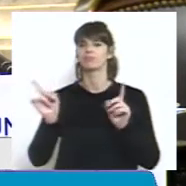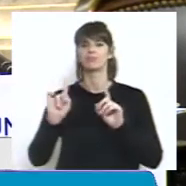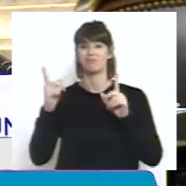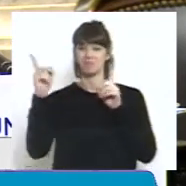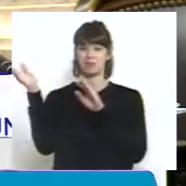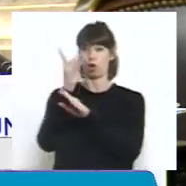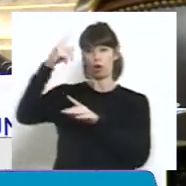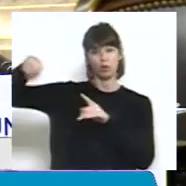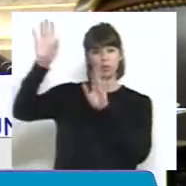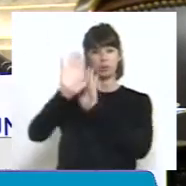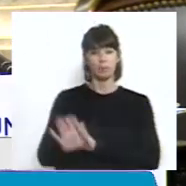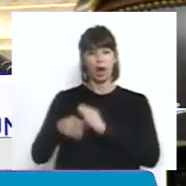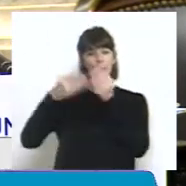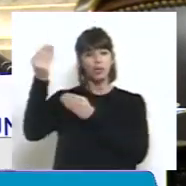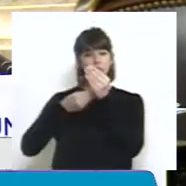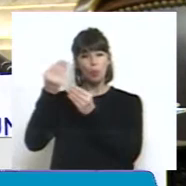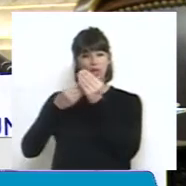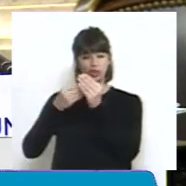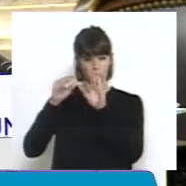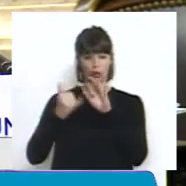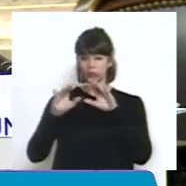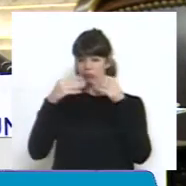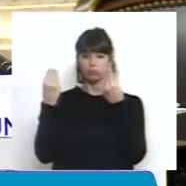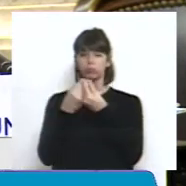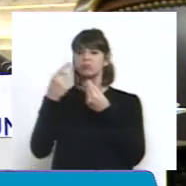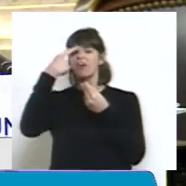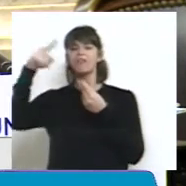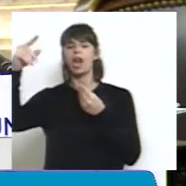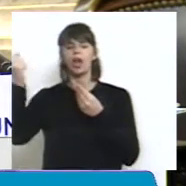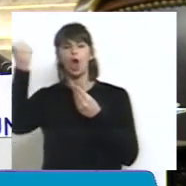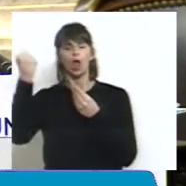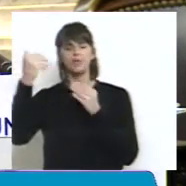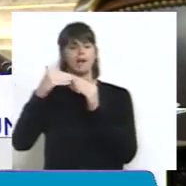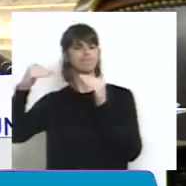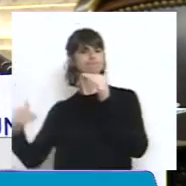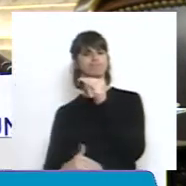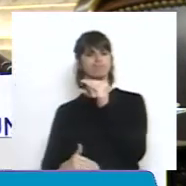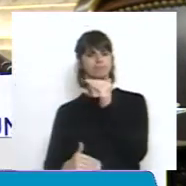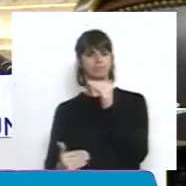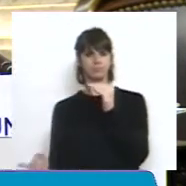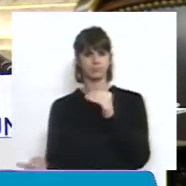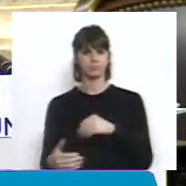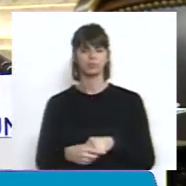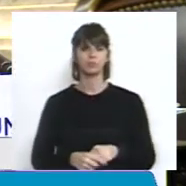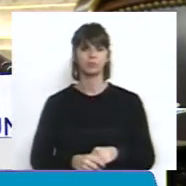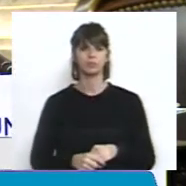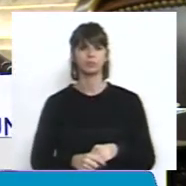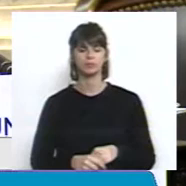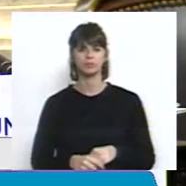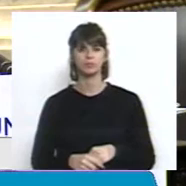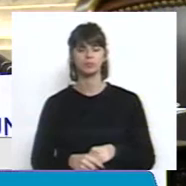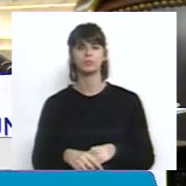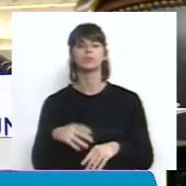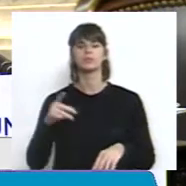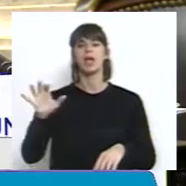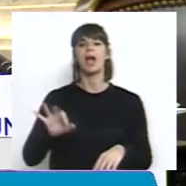presupuestado, mostrando también que ellos presupuestan y después la realidad determina otras cosas, y que el